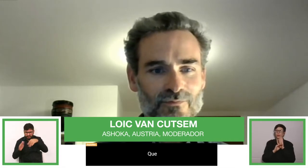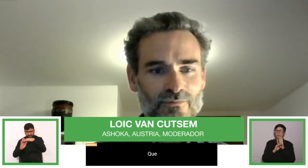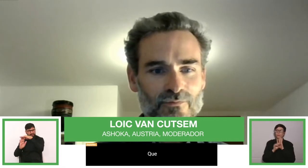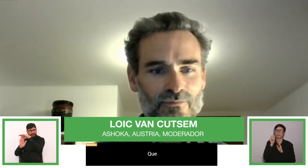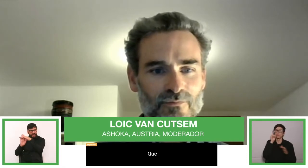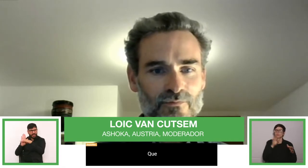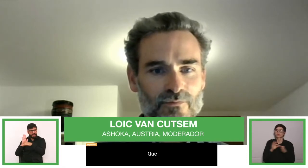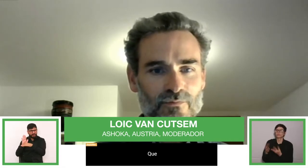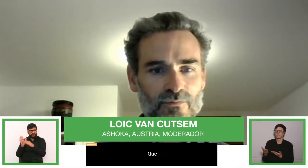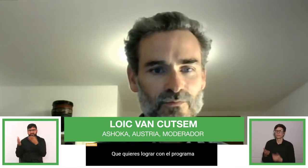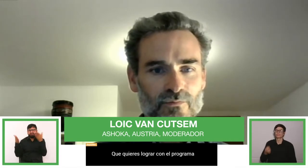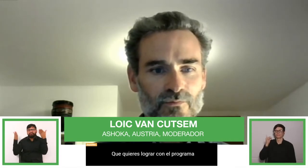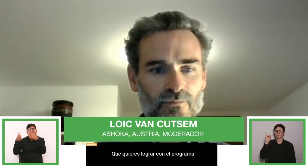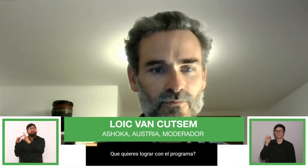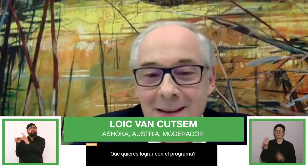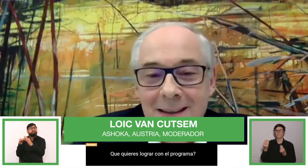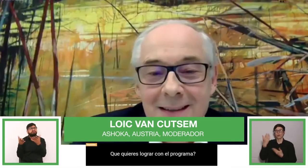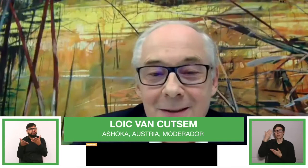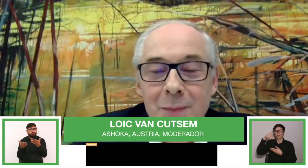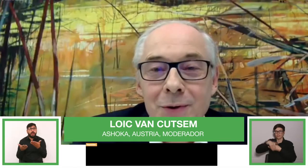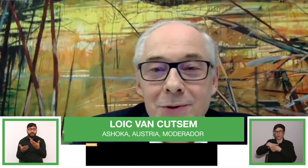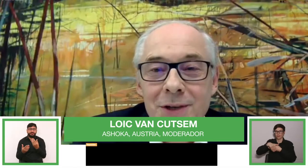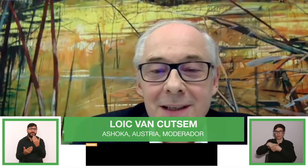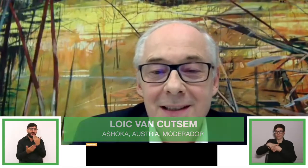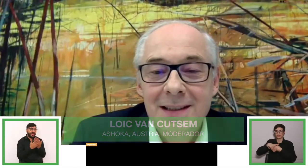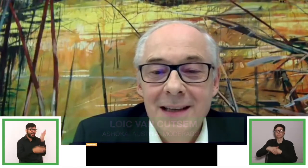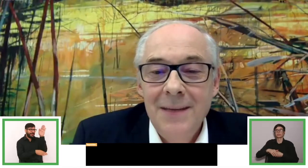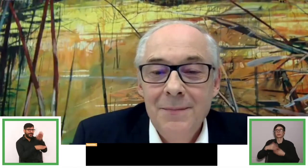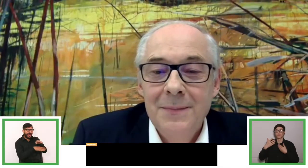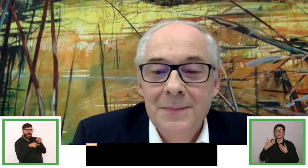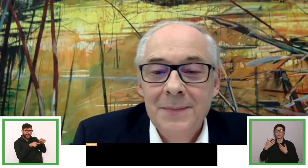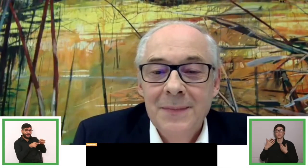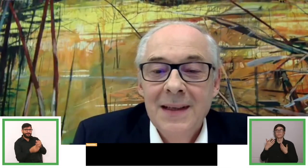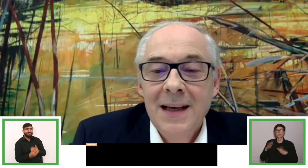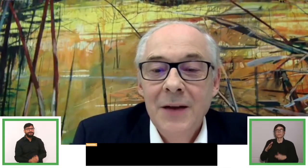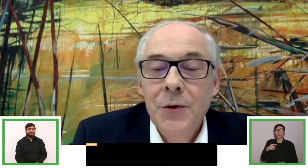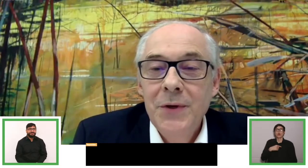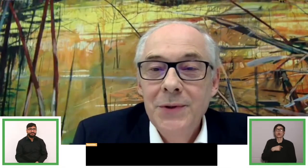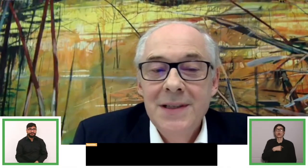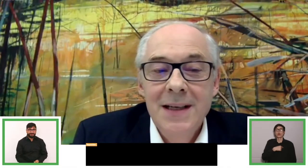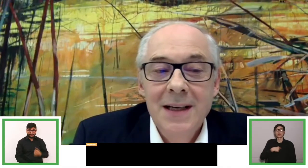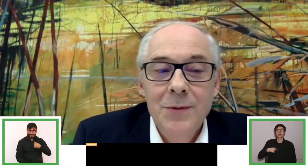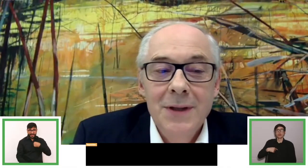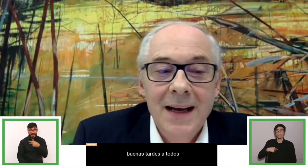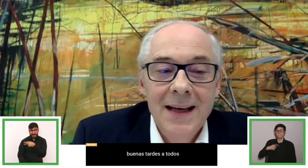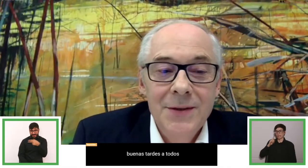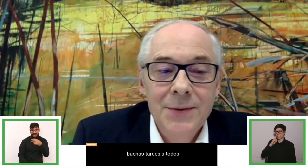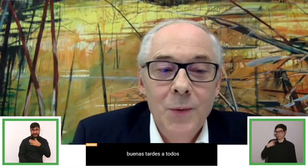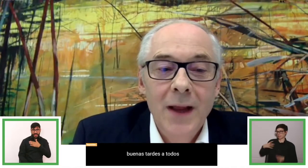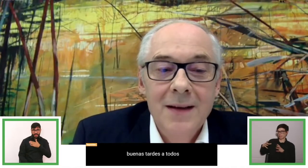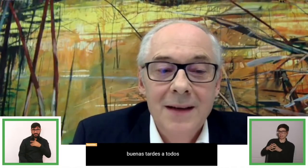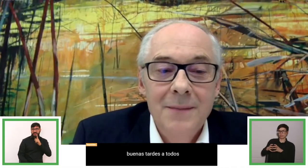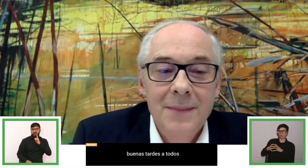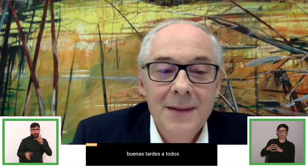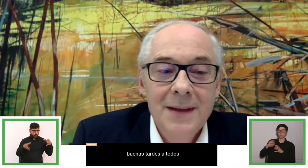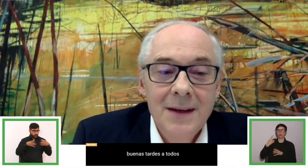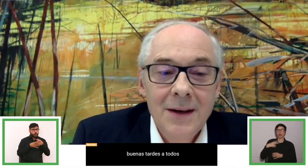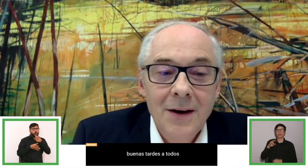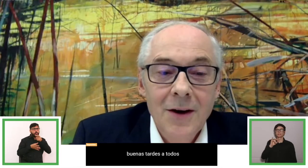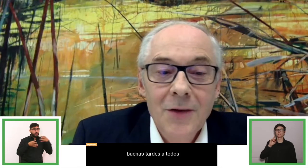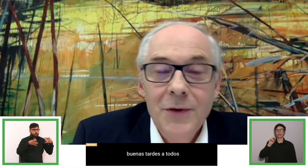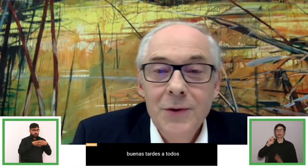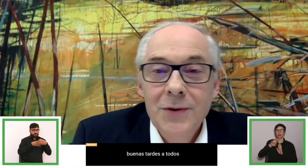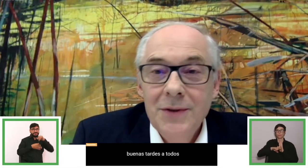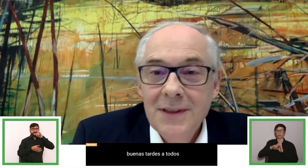Sí, buenas tardes a todos. A nombre del equipo de Zero Project y comunidad, a todos